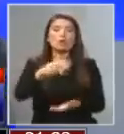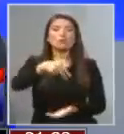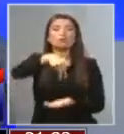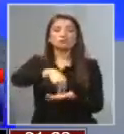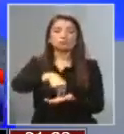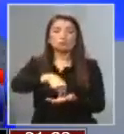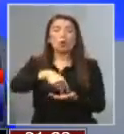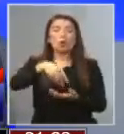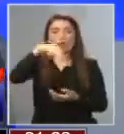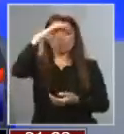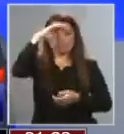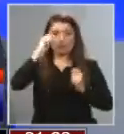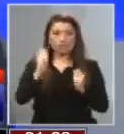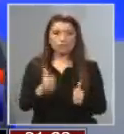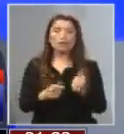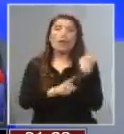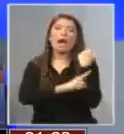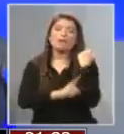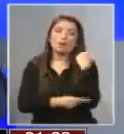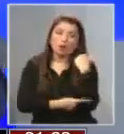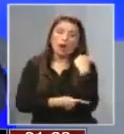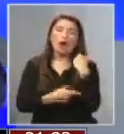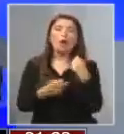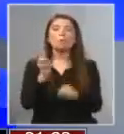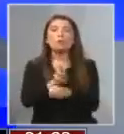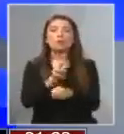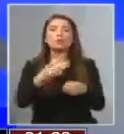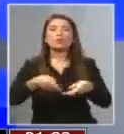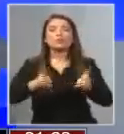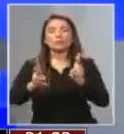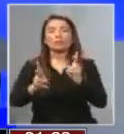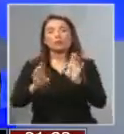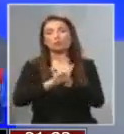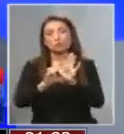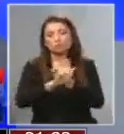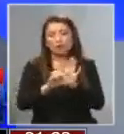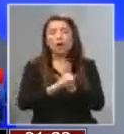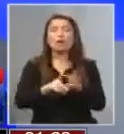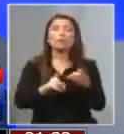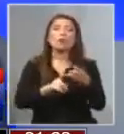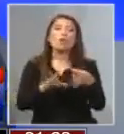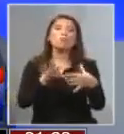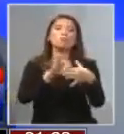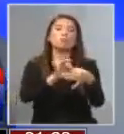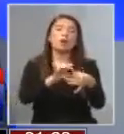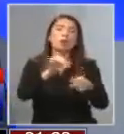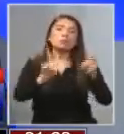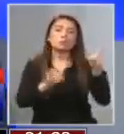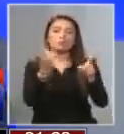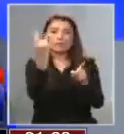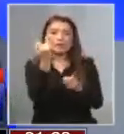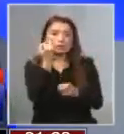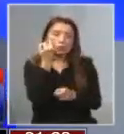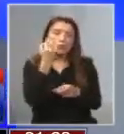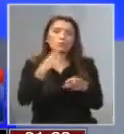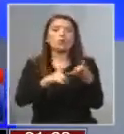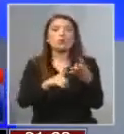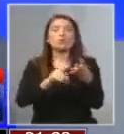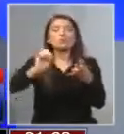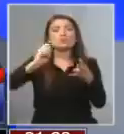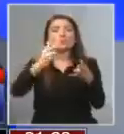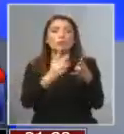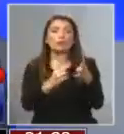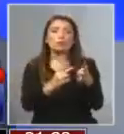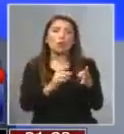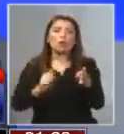expertos, que son abogados, son profesores de Derecho Constitucional, están vinculados a centros de estudio, está el subdirector del CEP, etcétera. Entonces, hay